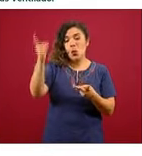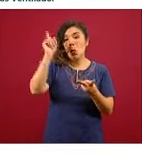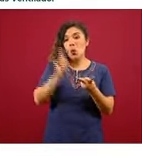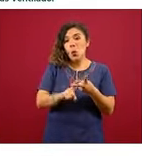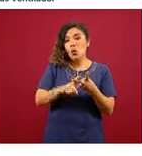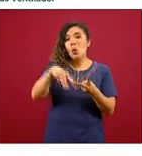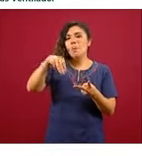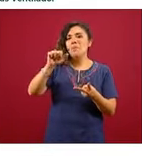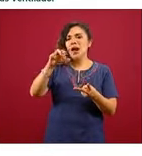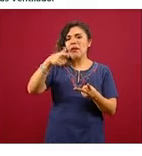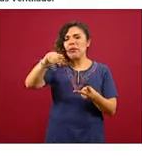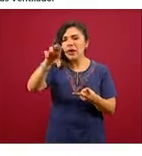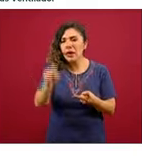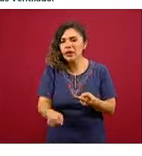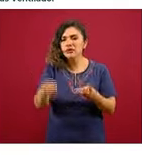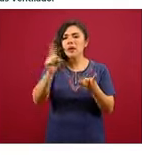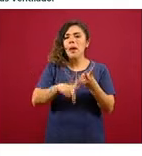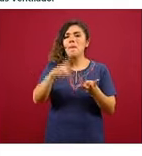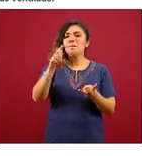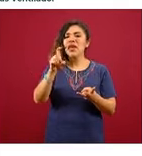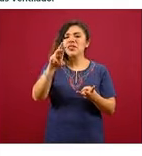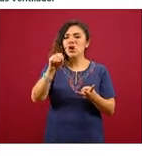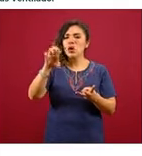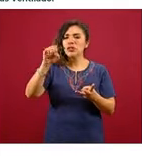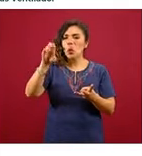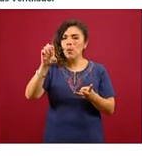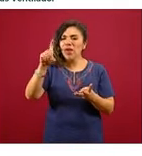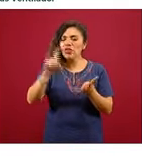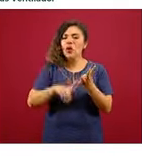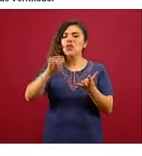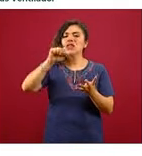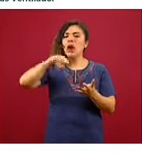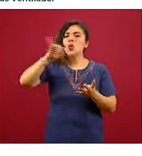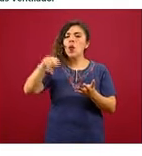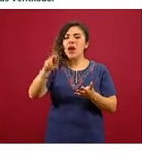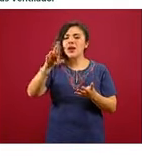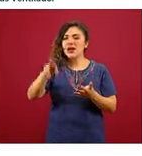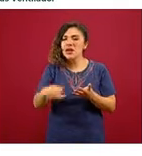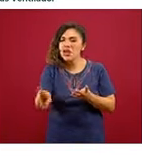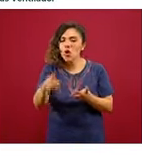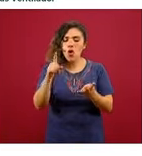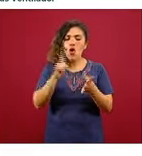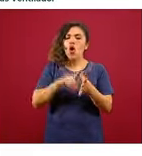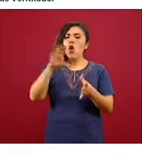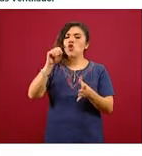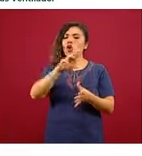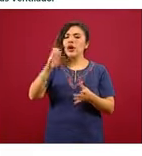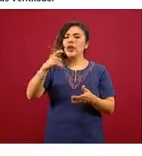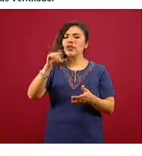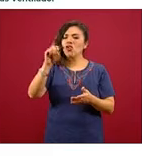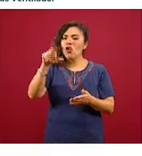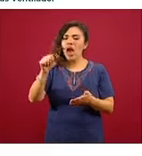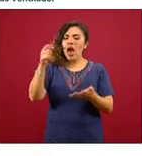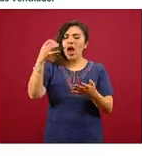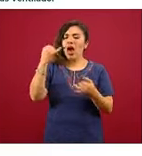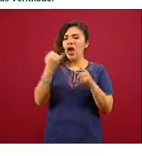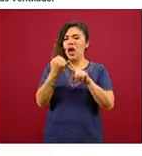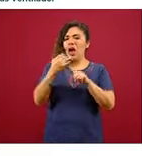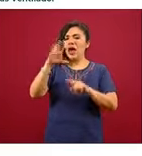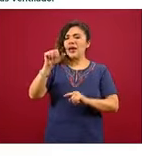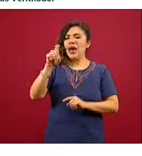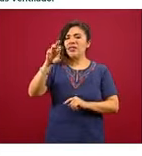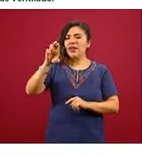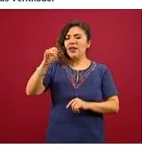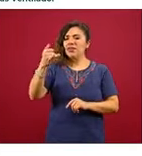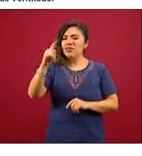municipios como son el Marqués, como es Pedro Escobedo, San Juan del Río, Corregidora, Cadereyta de Montes, también